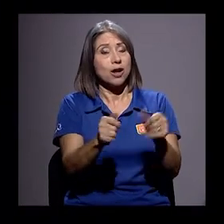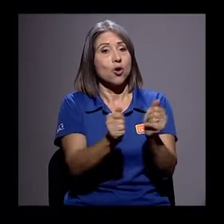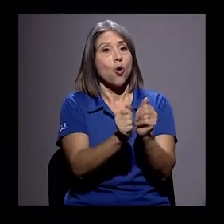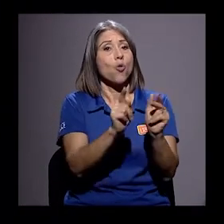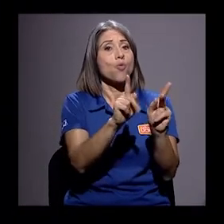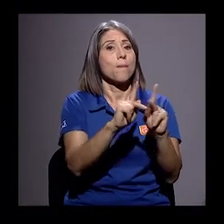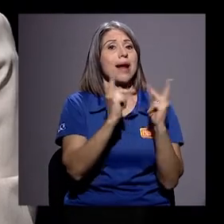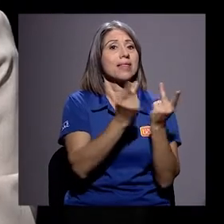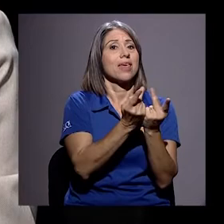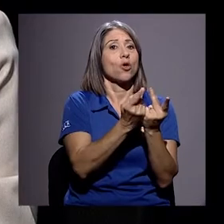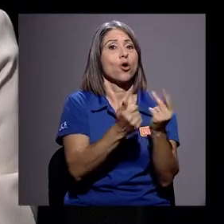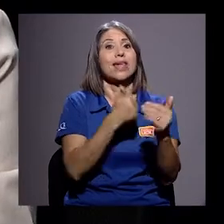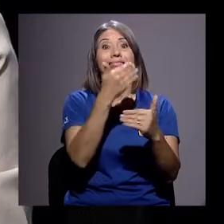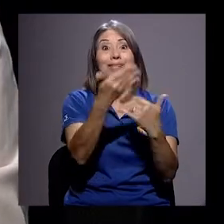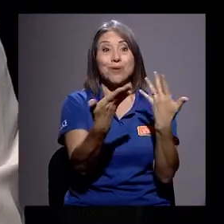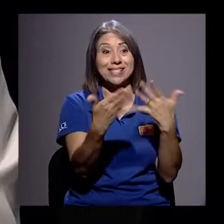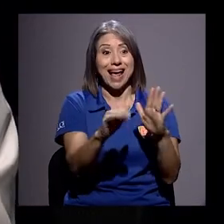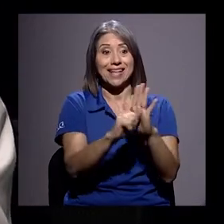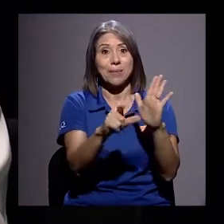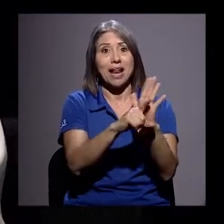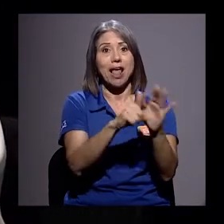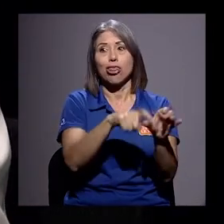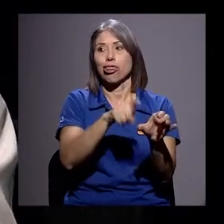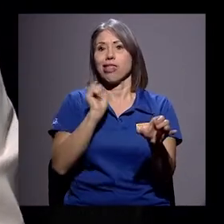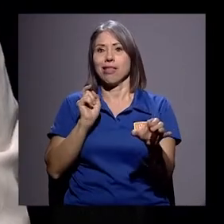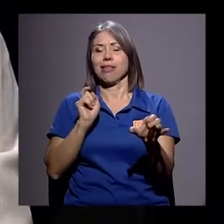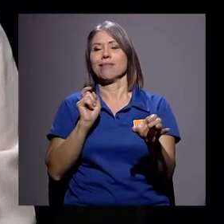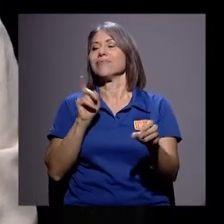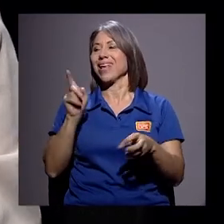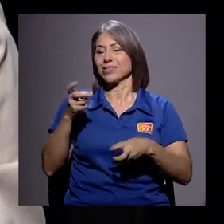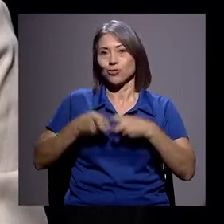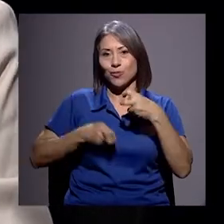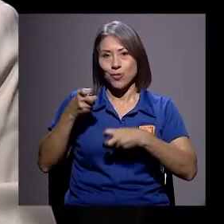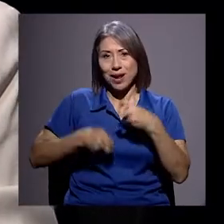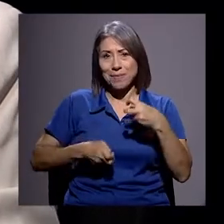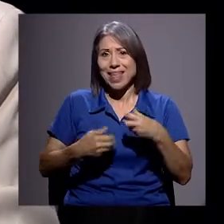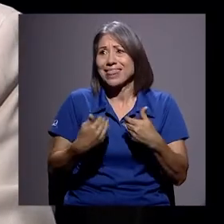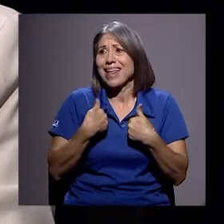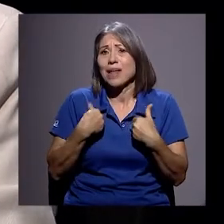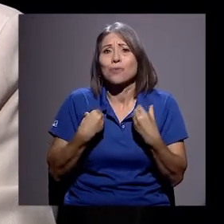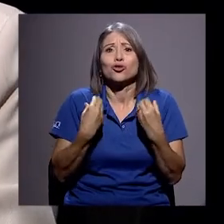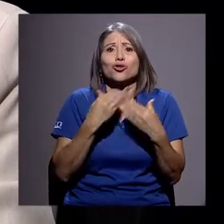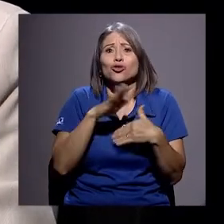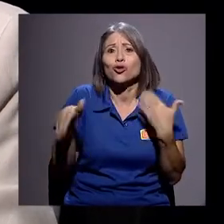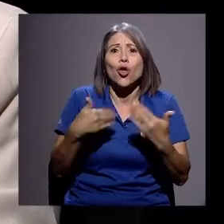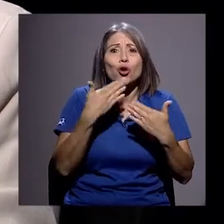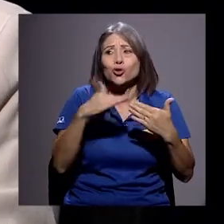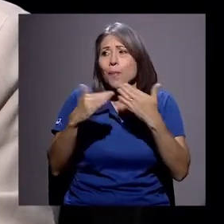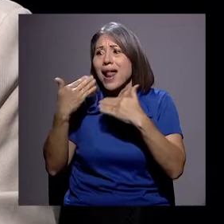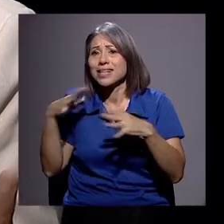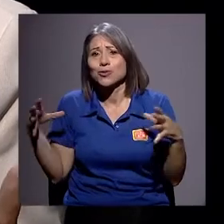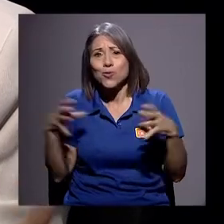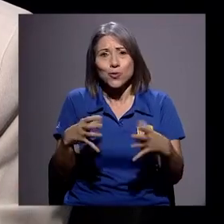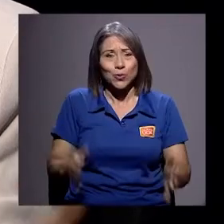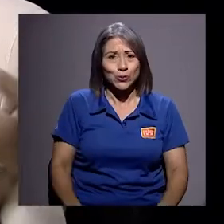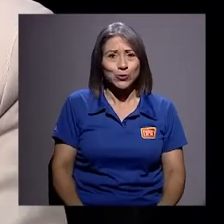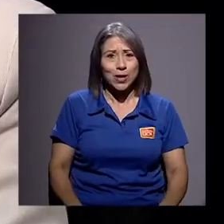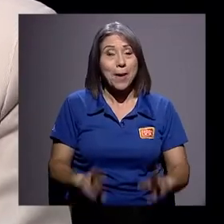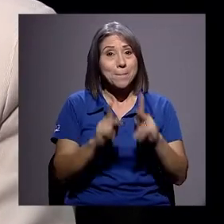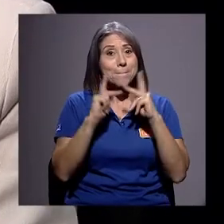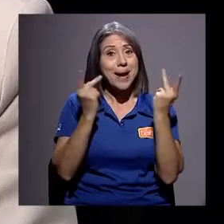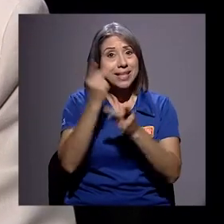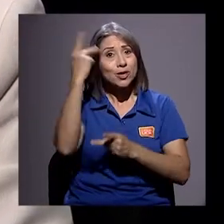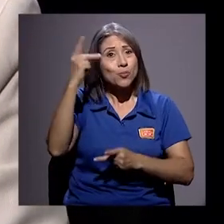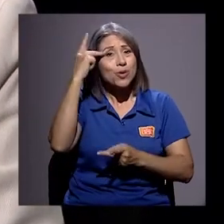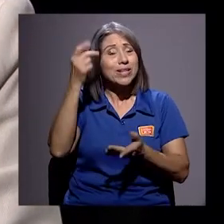otro problema y es que es que tenemos como todos los males juntos los partidos actualmente están tan débiles que permiten que